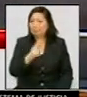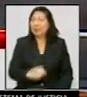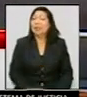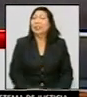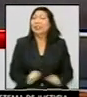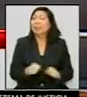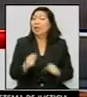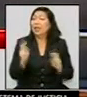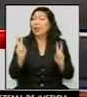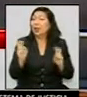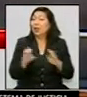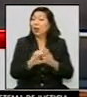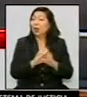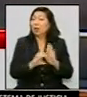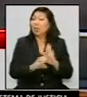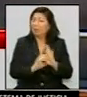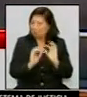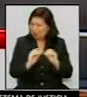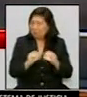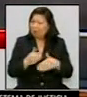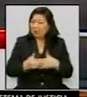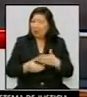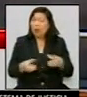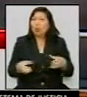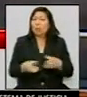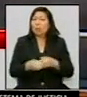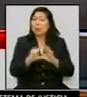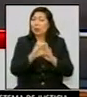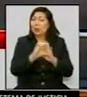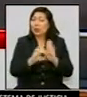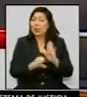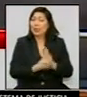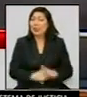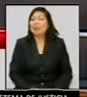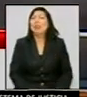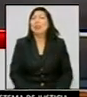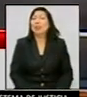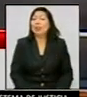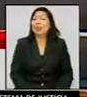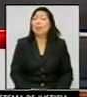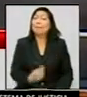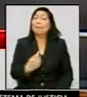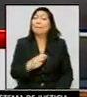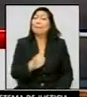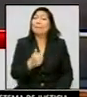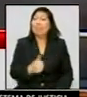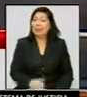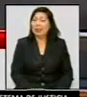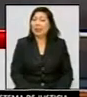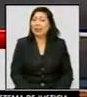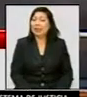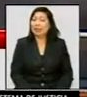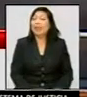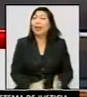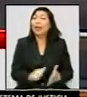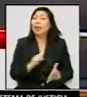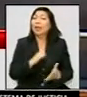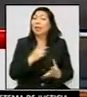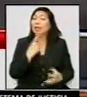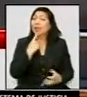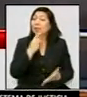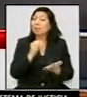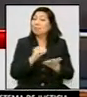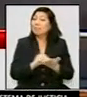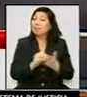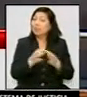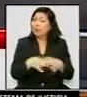hay un tema de inconstitucionalidad, pues tiene que pasar a la Comisión de Constitución. Por otro lado, presidente, quiero decirle de manera muy